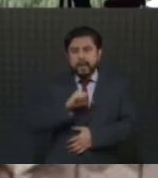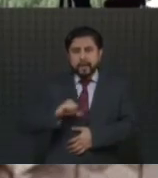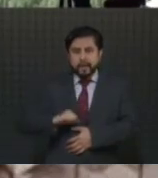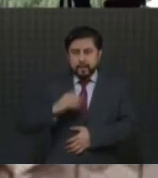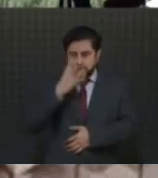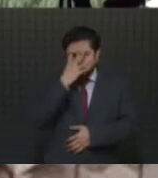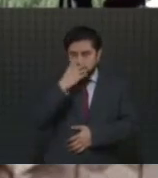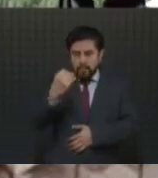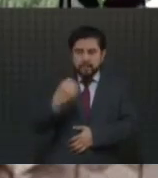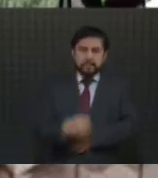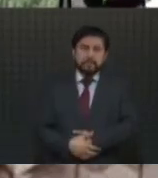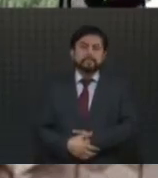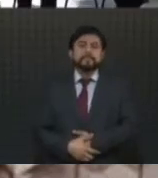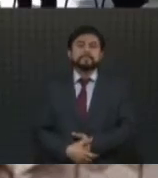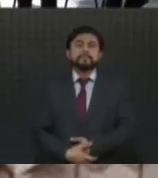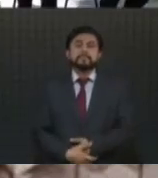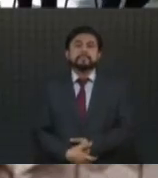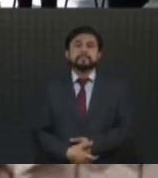Coyoacán.